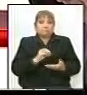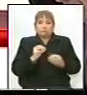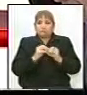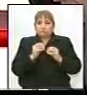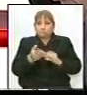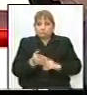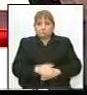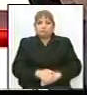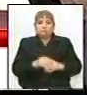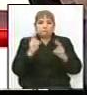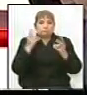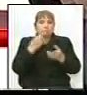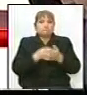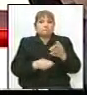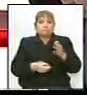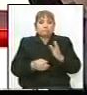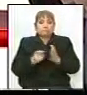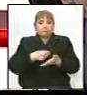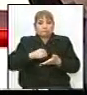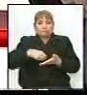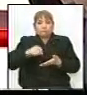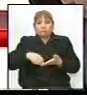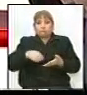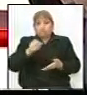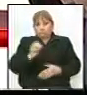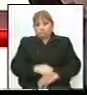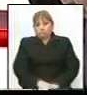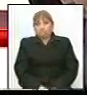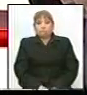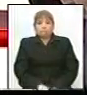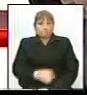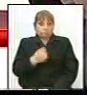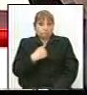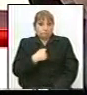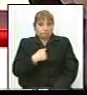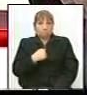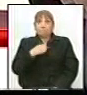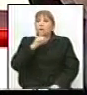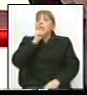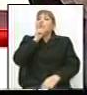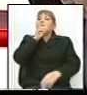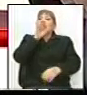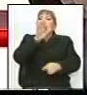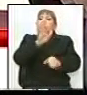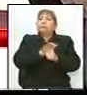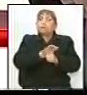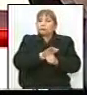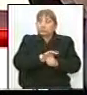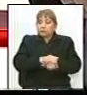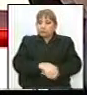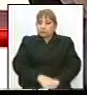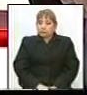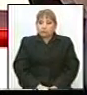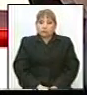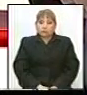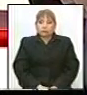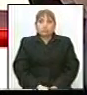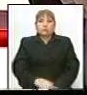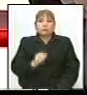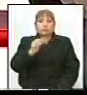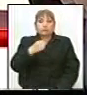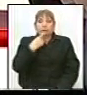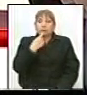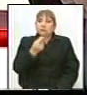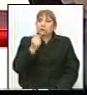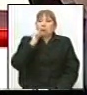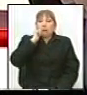la presunta falsificación de firmas. Yo me comprometo a que en la brevedad posible, si es posible el día de